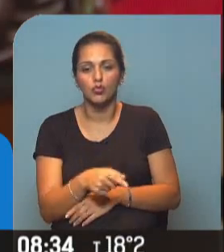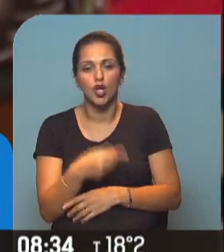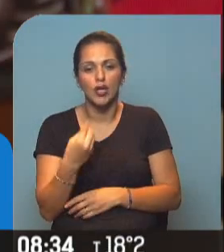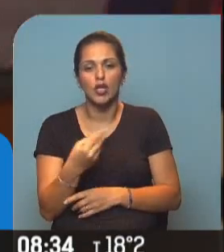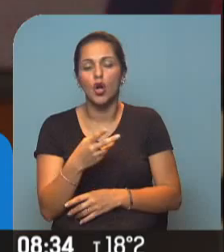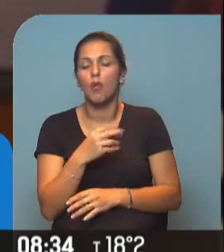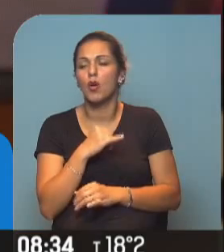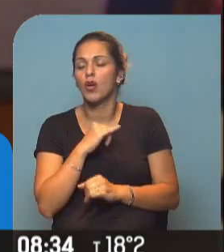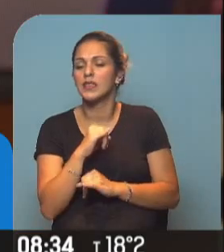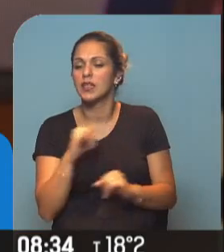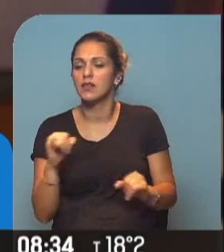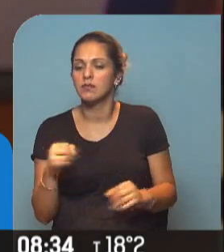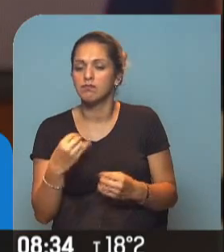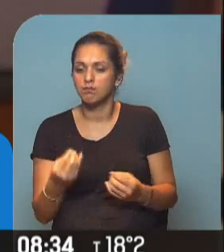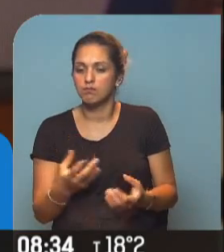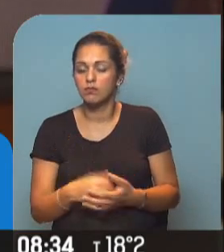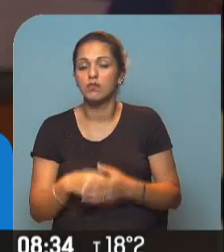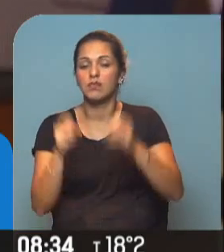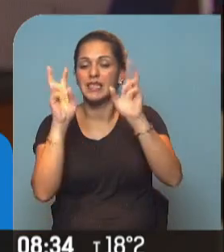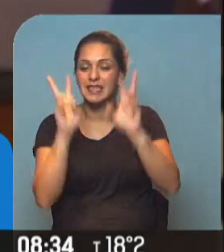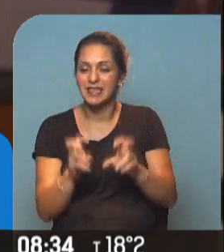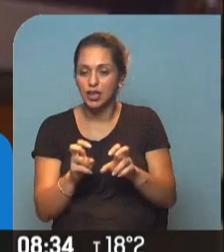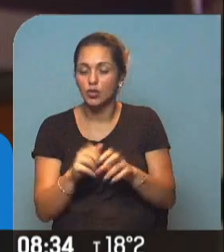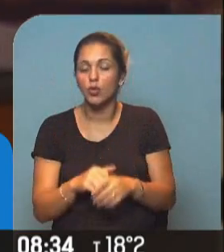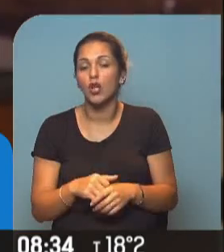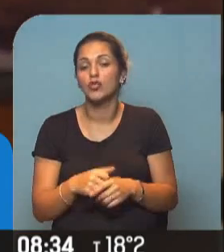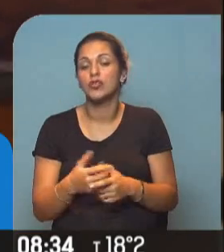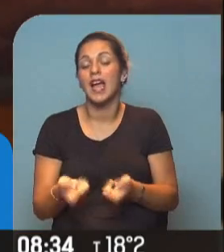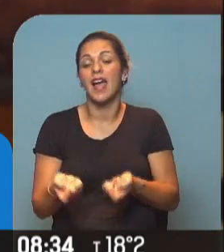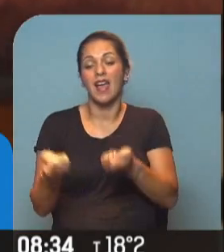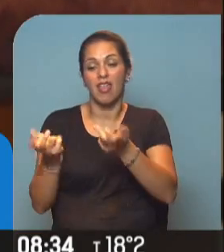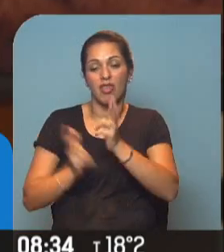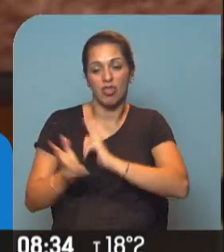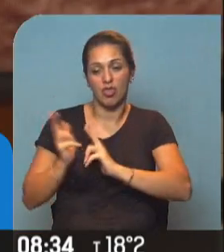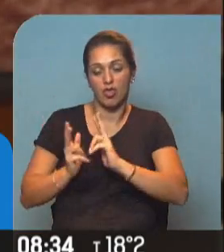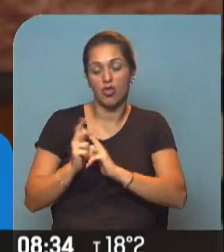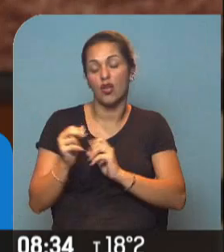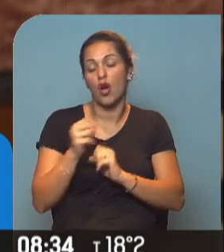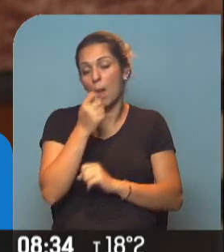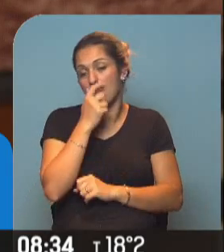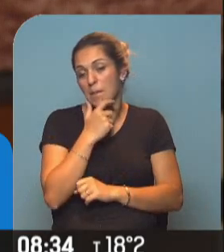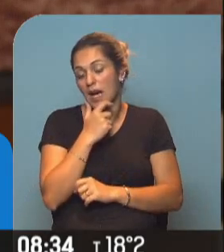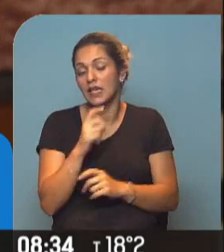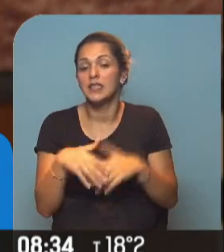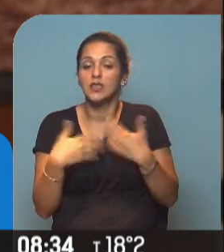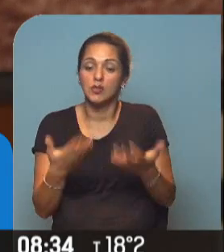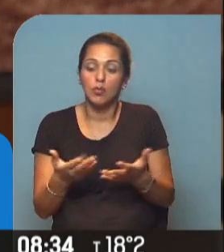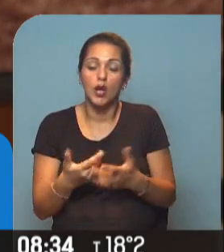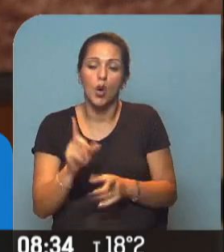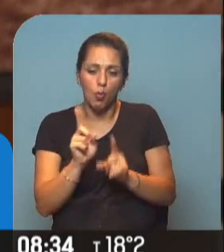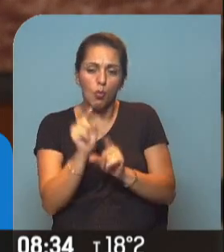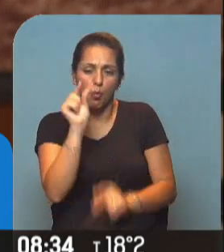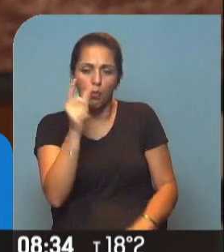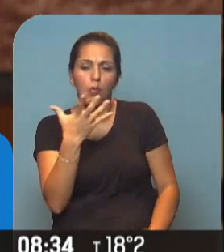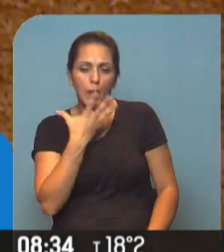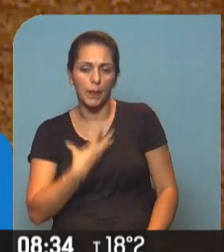cómo seguimos bueno son los títulos que nos ha tirado el presidente bueno descomprime un